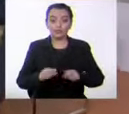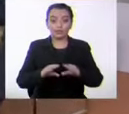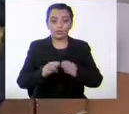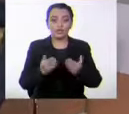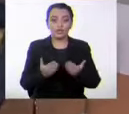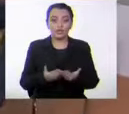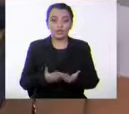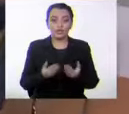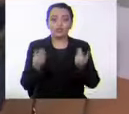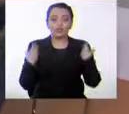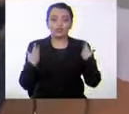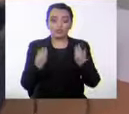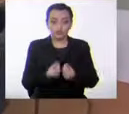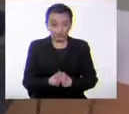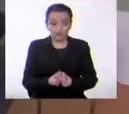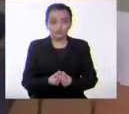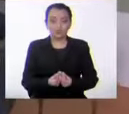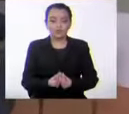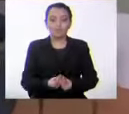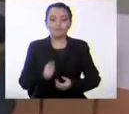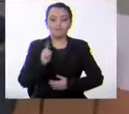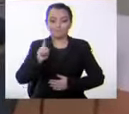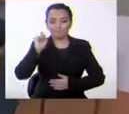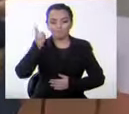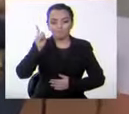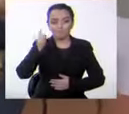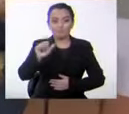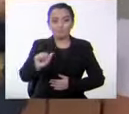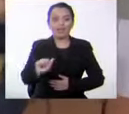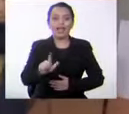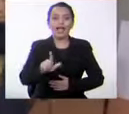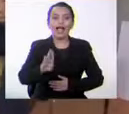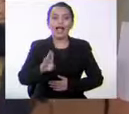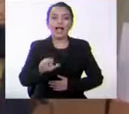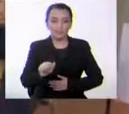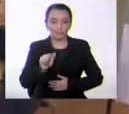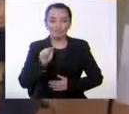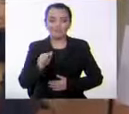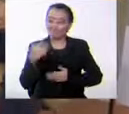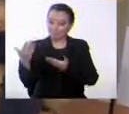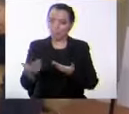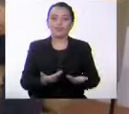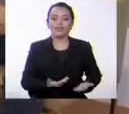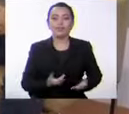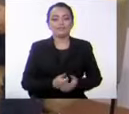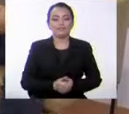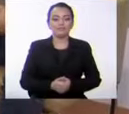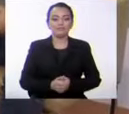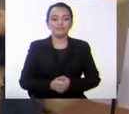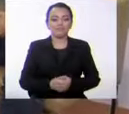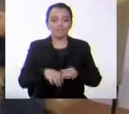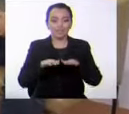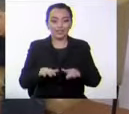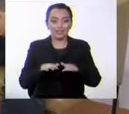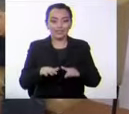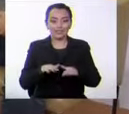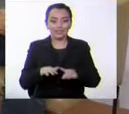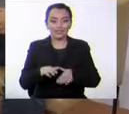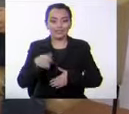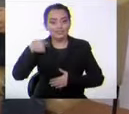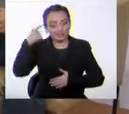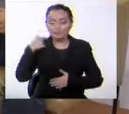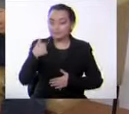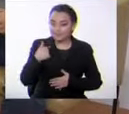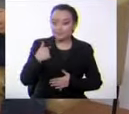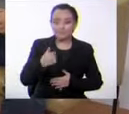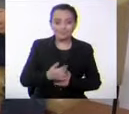siempre con nosotros en esta teleclase, especialista en la materia de estudios sociales. Bienvenida, Alba. Muchas gracias, Emerson, y bienvenidos y bienvenidas todos